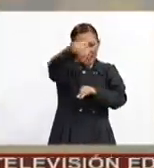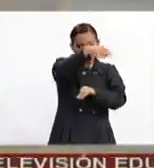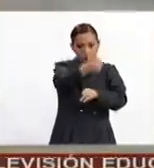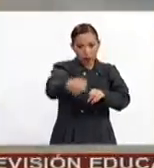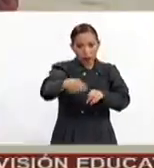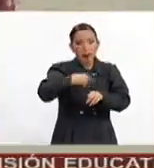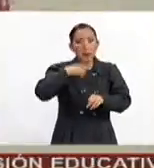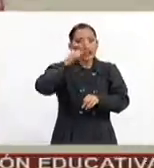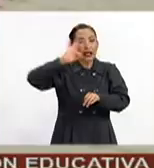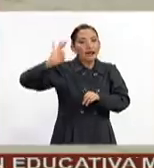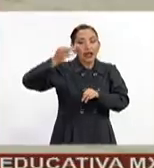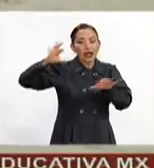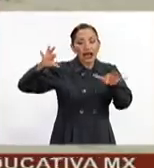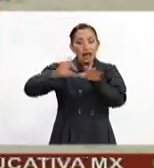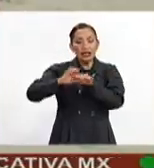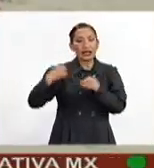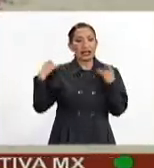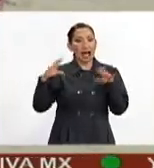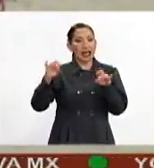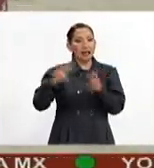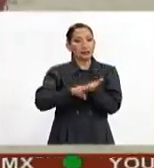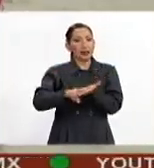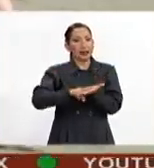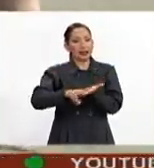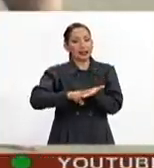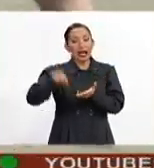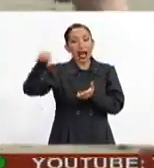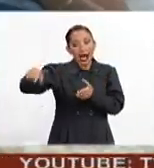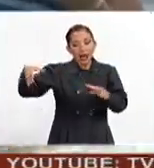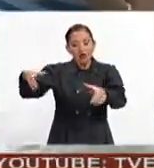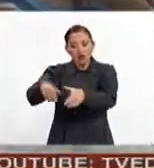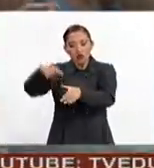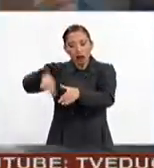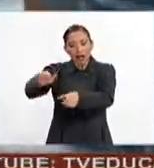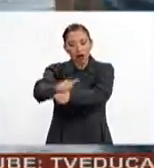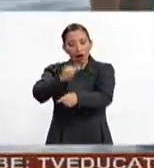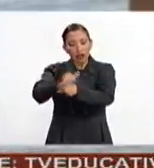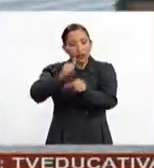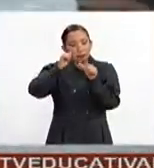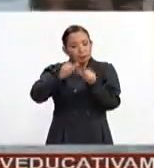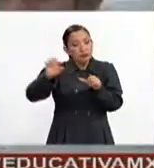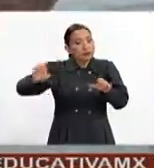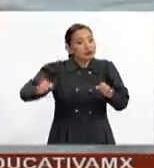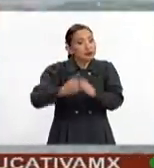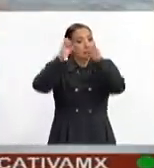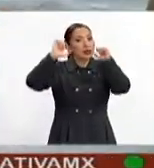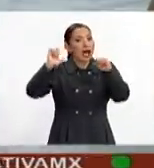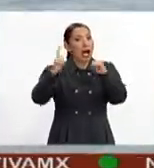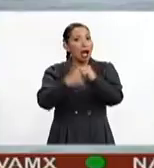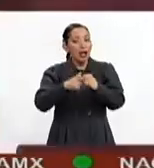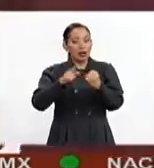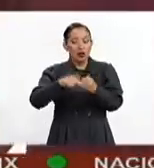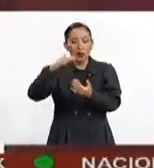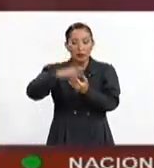con Policía Federal y Ángeles Verdes. En cada centro se cuenta con unidades vehiculares de atención a emergencias,